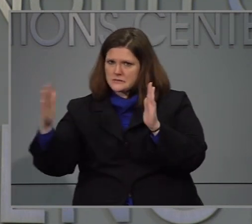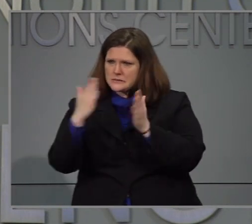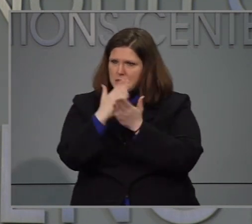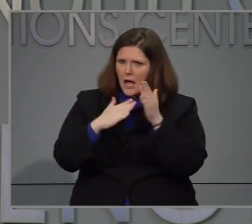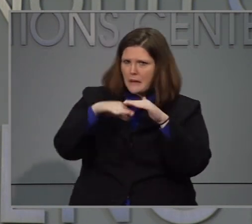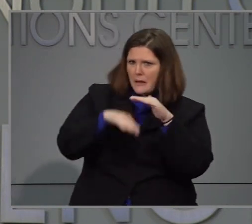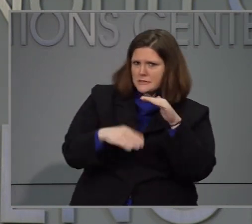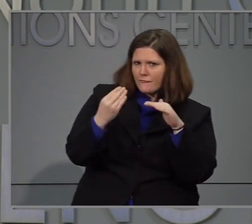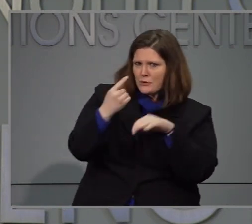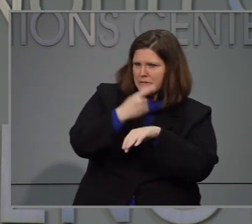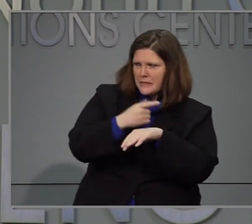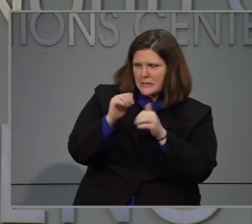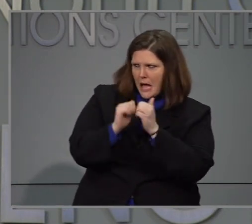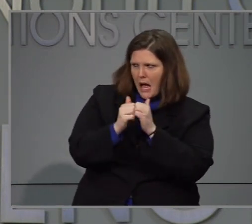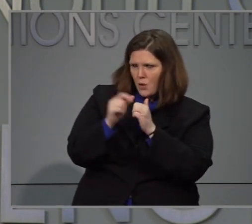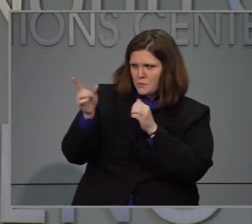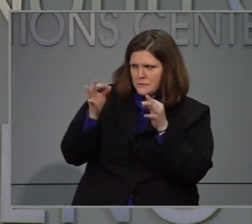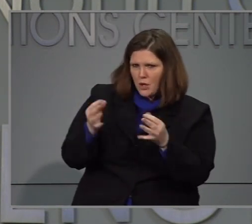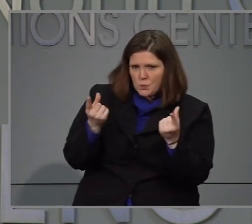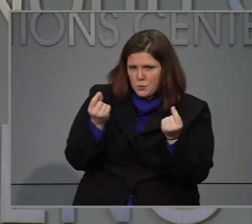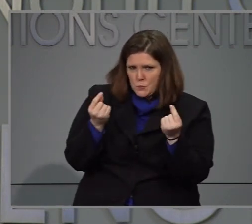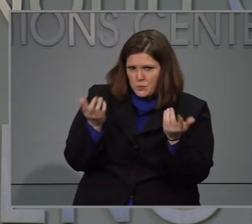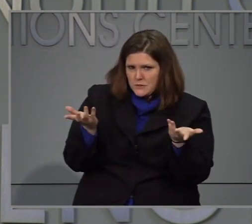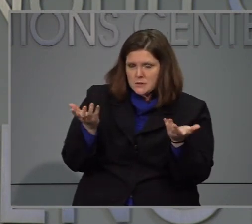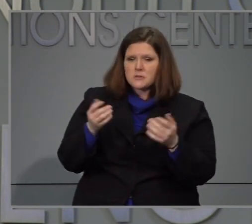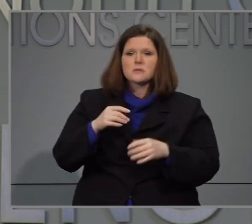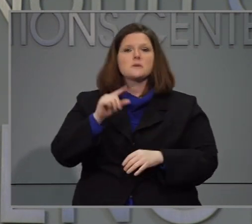futuro. Gracias, Michael, por la pregunta.